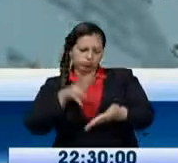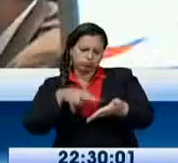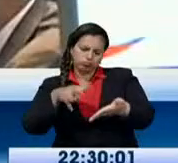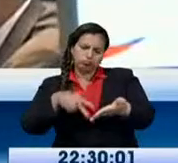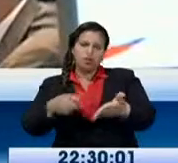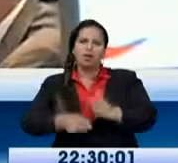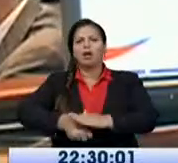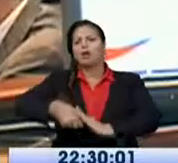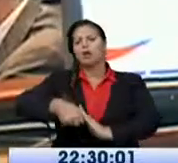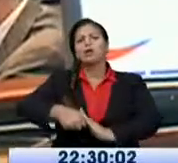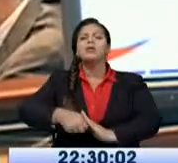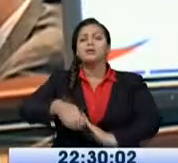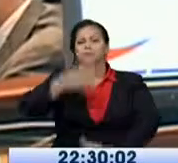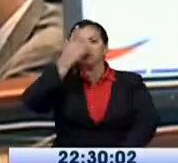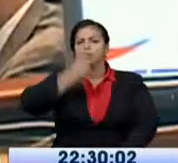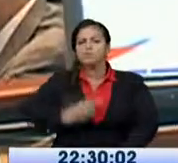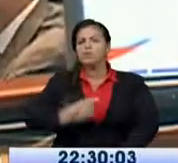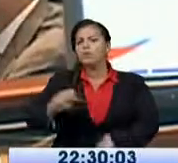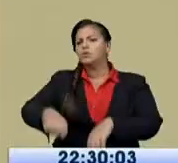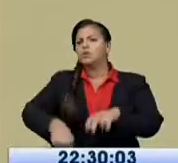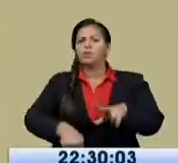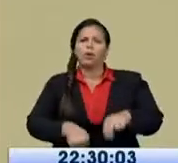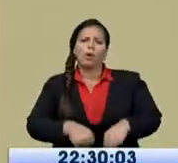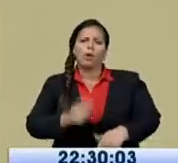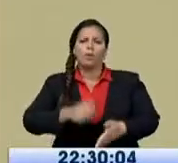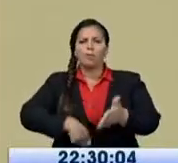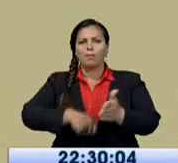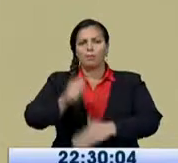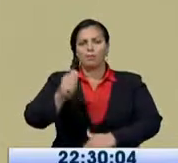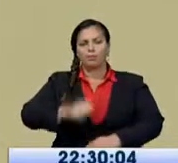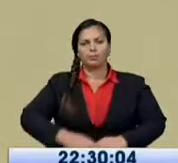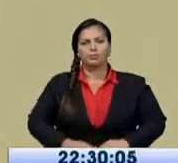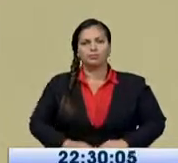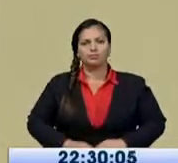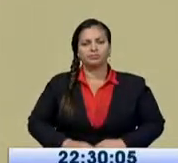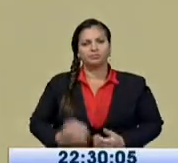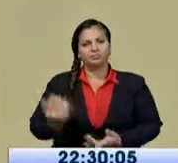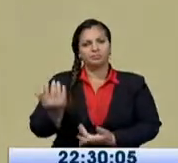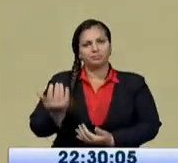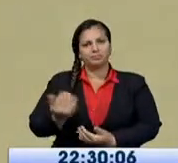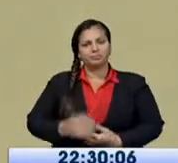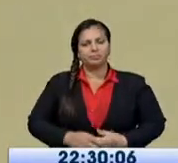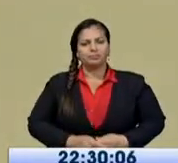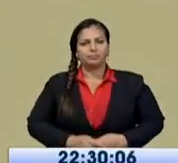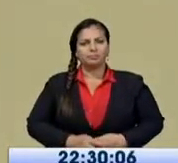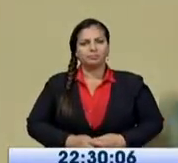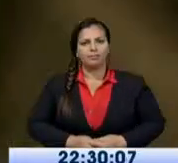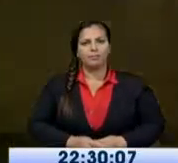vigencia una vez que el presidente coloque el ejecútese. Informo Javier Gallo.